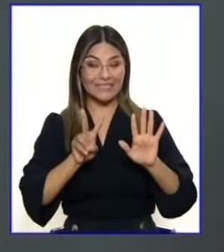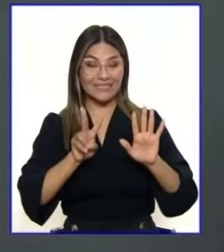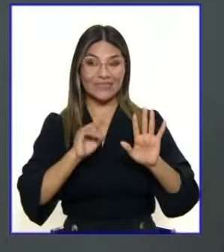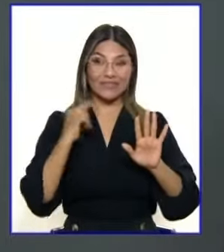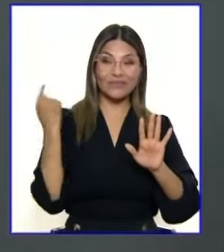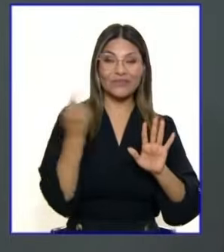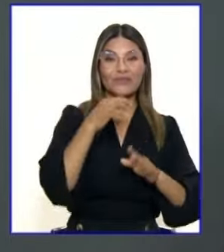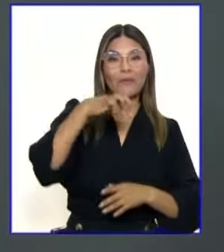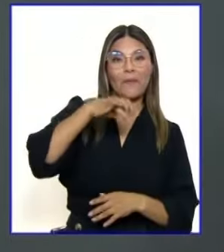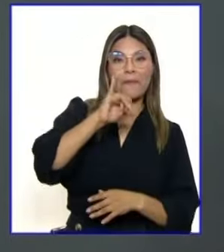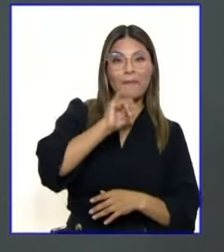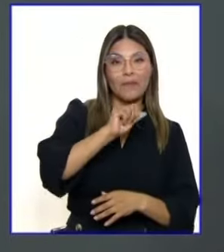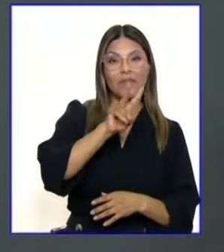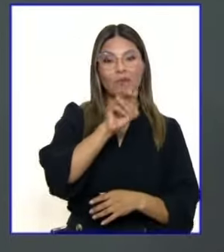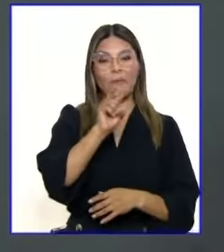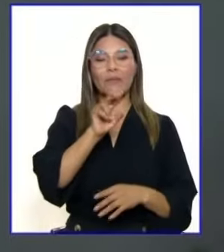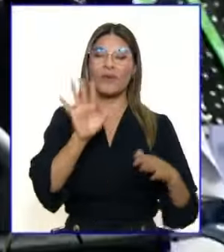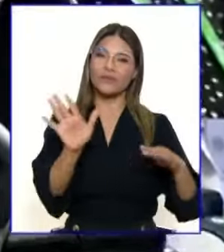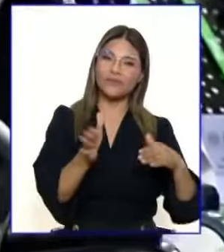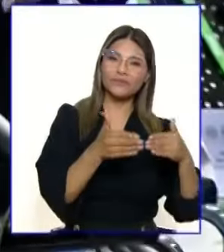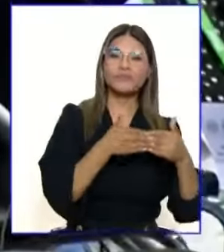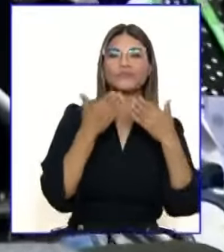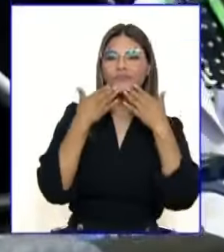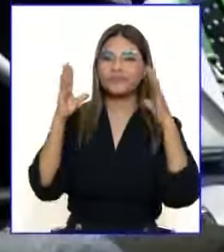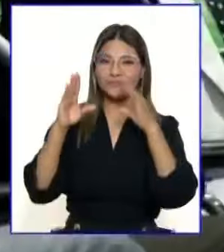APEC 2024. Muy buenas noches.